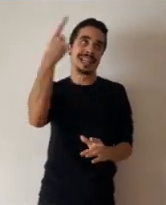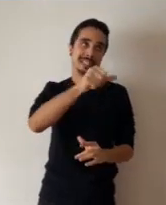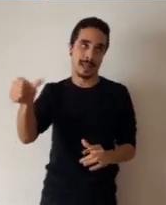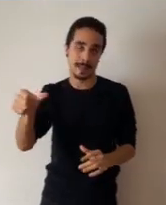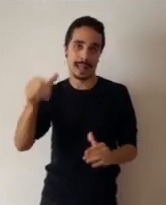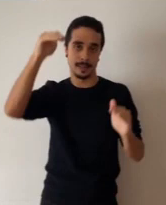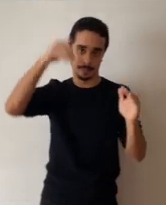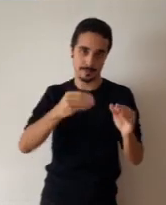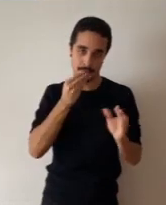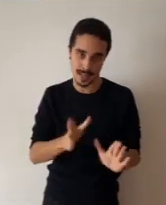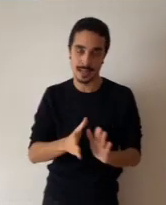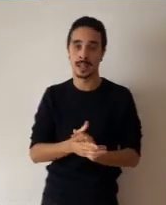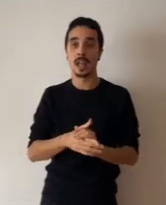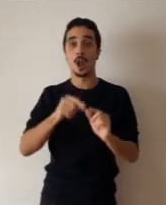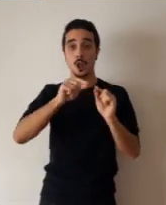que viene.